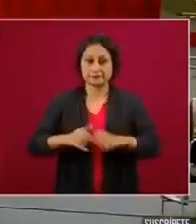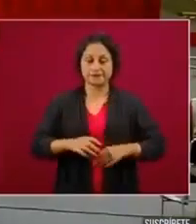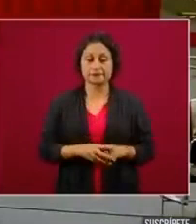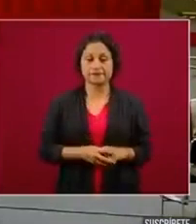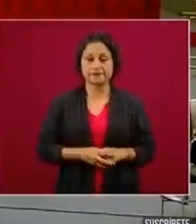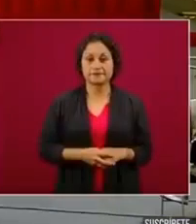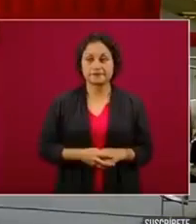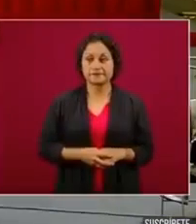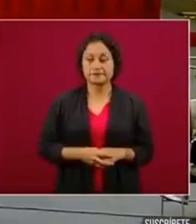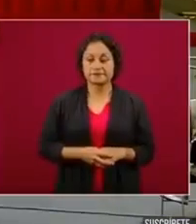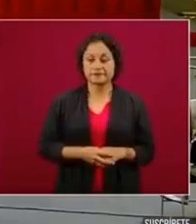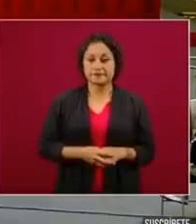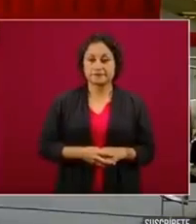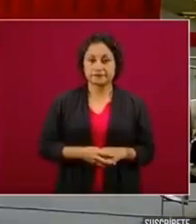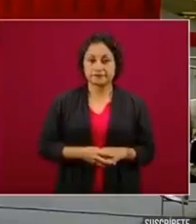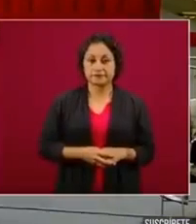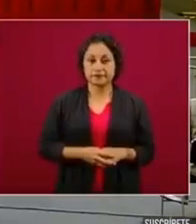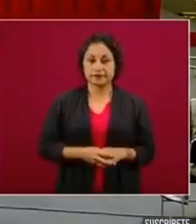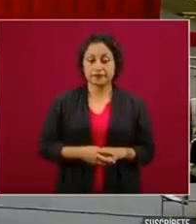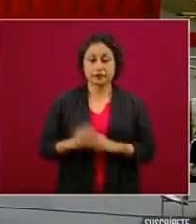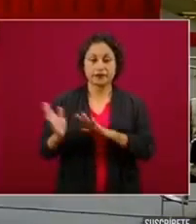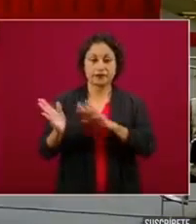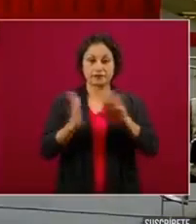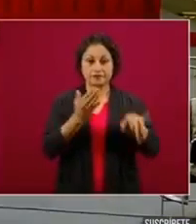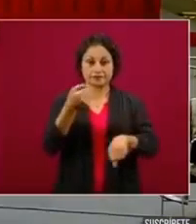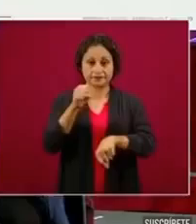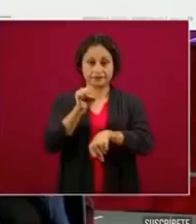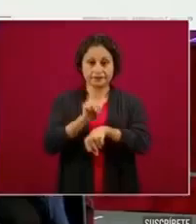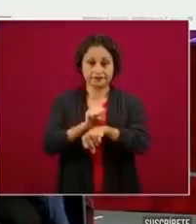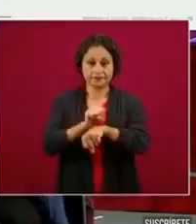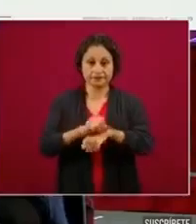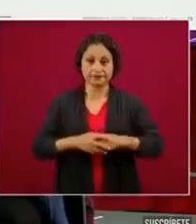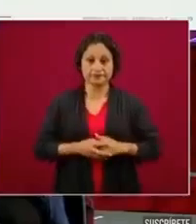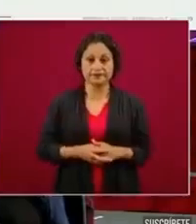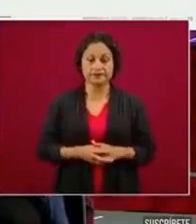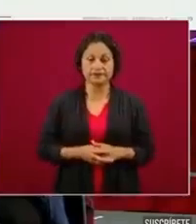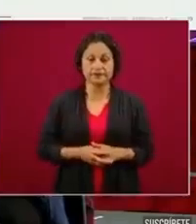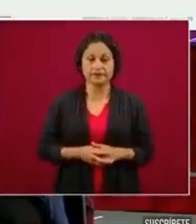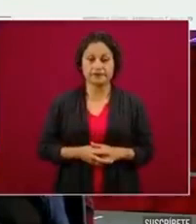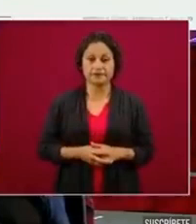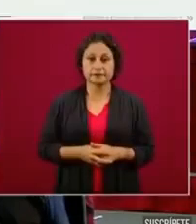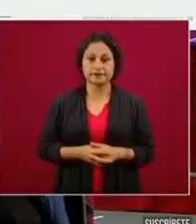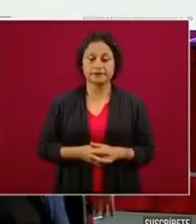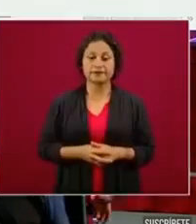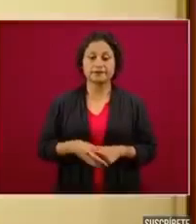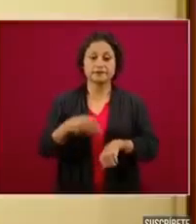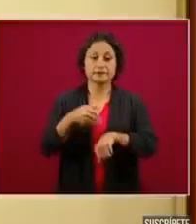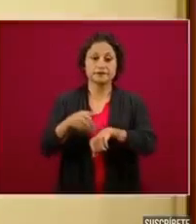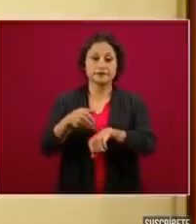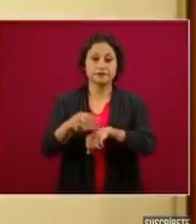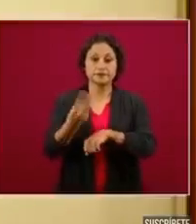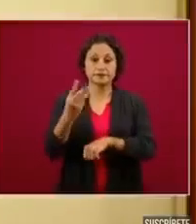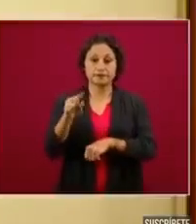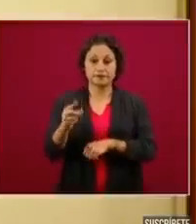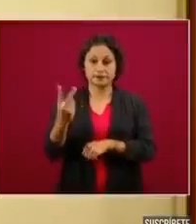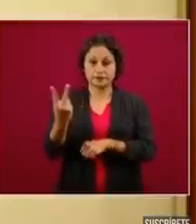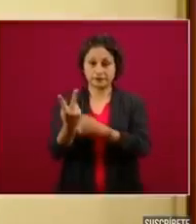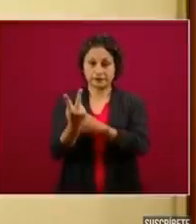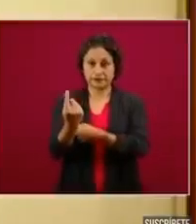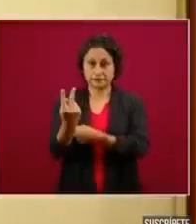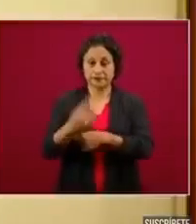Siguiente. En secundaria, en la opción 1, en el canal 3.2,